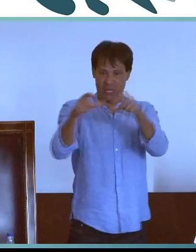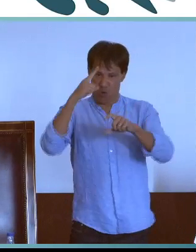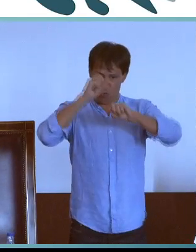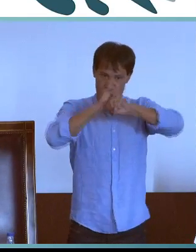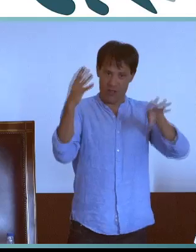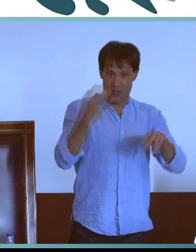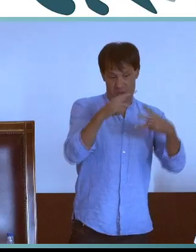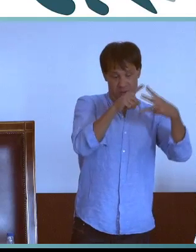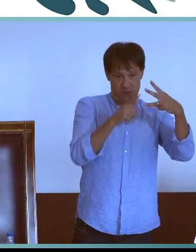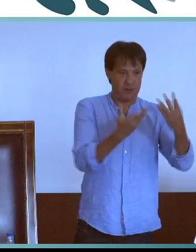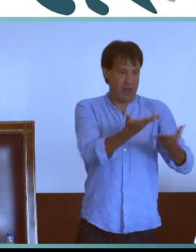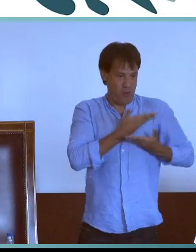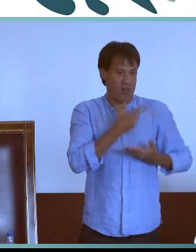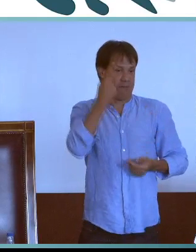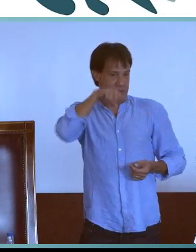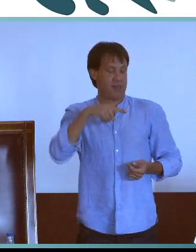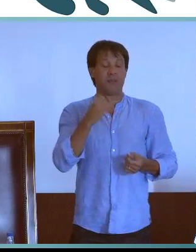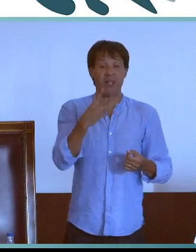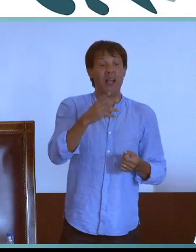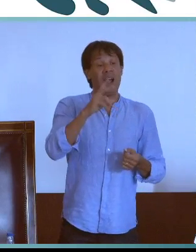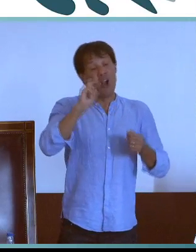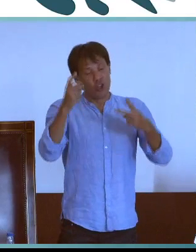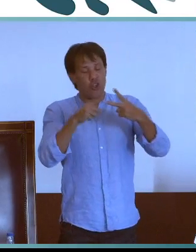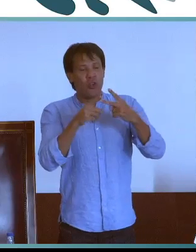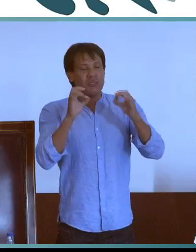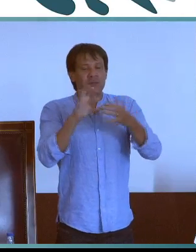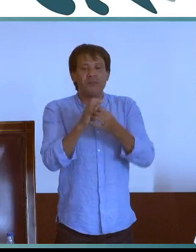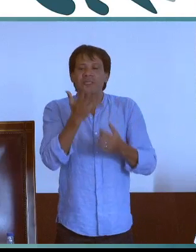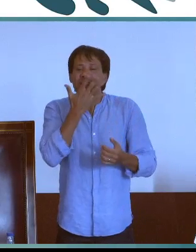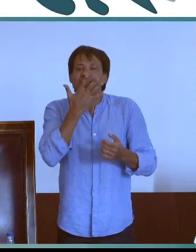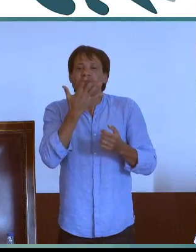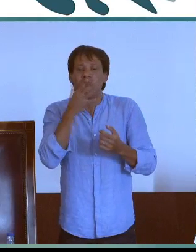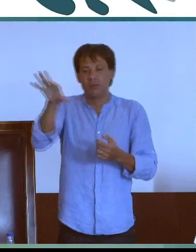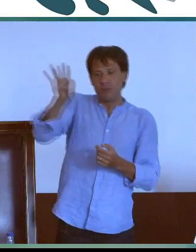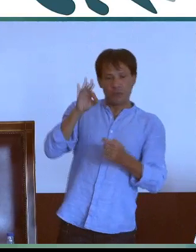Otra cosa que nos salió en el debate y que teníamos que aclarar y que nos ayudaba para saber